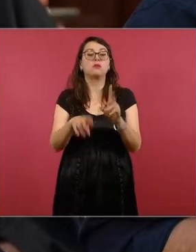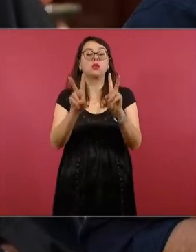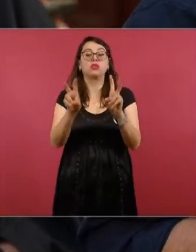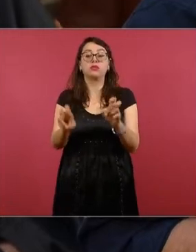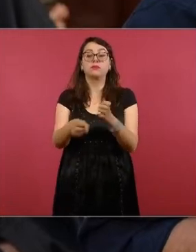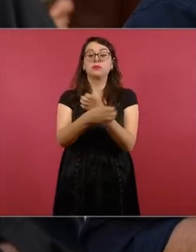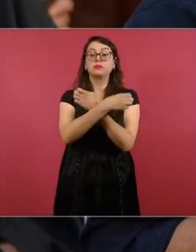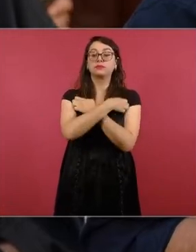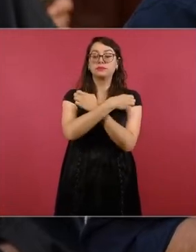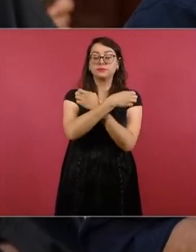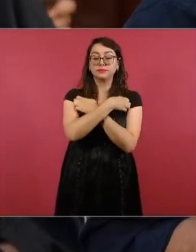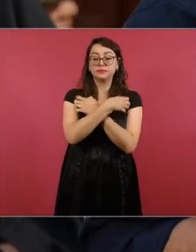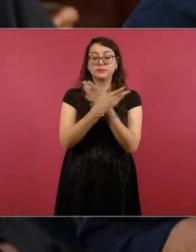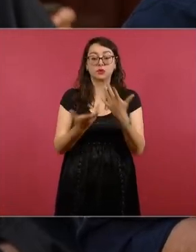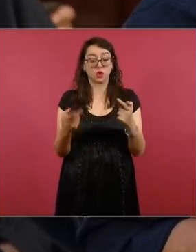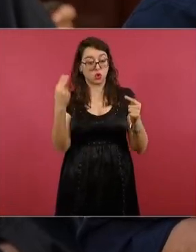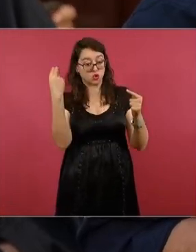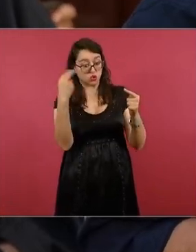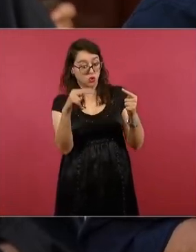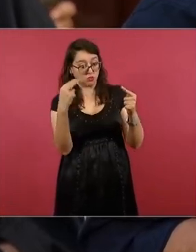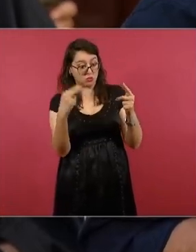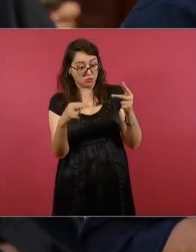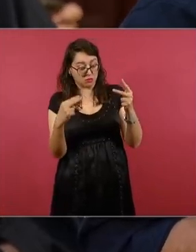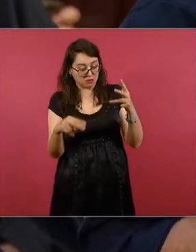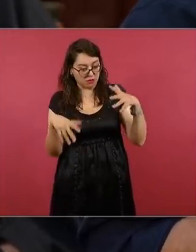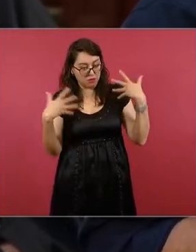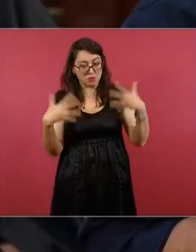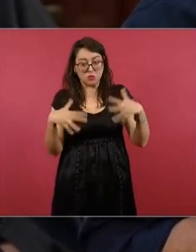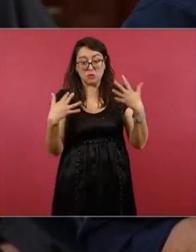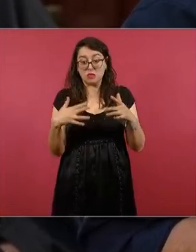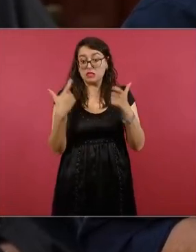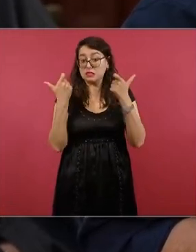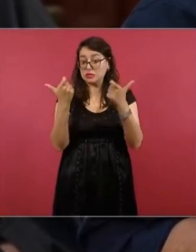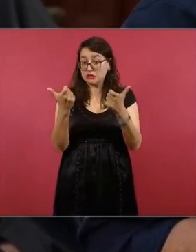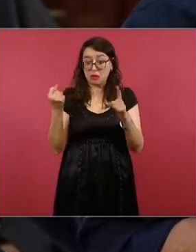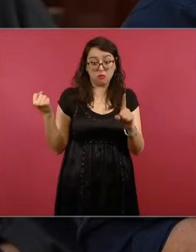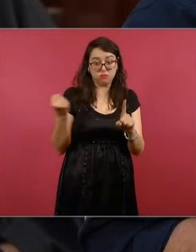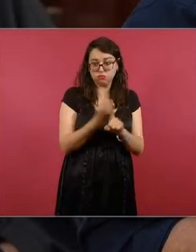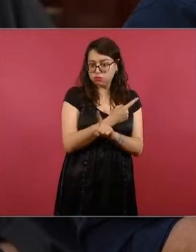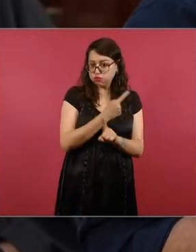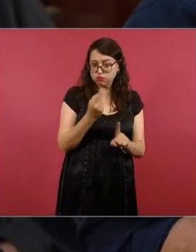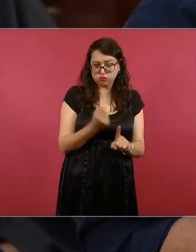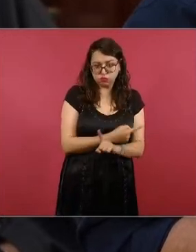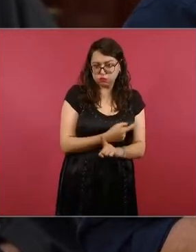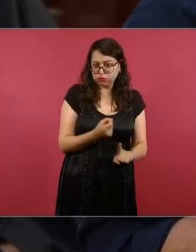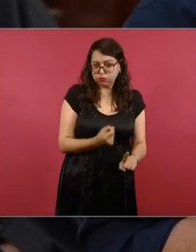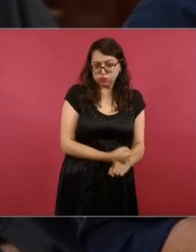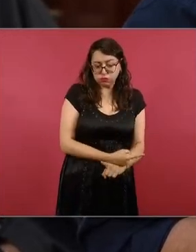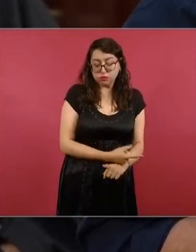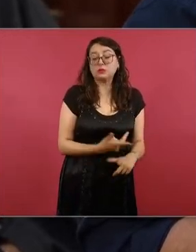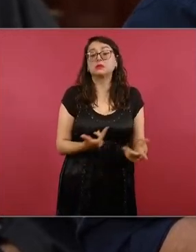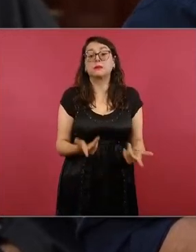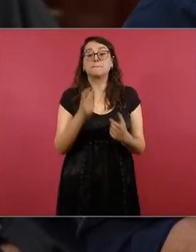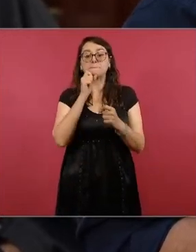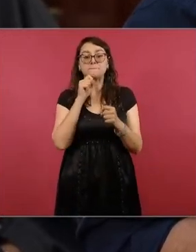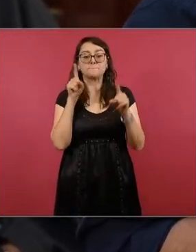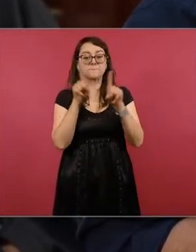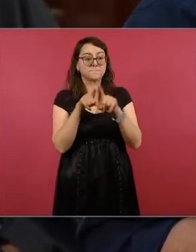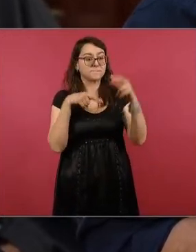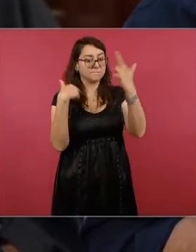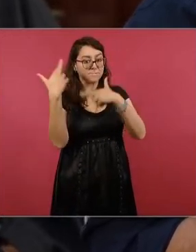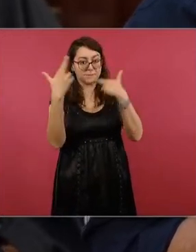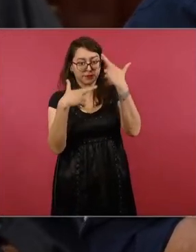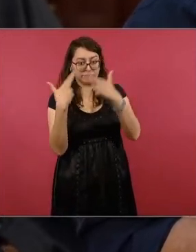arrojó pues nombres, cargos y montos desviados, y están en proceso otras auditorías en rubros como